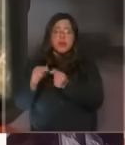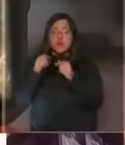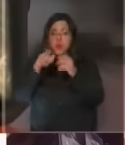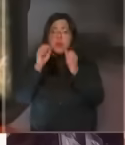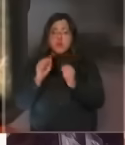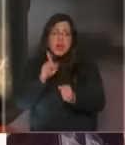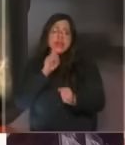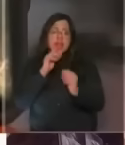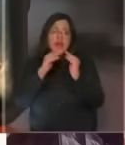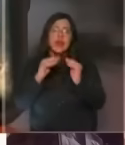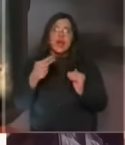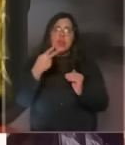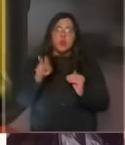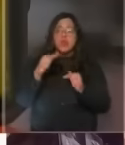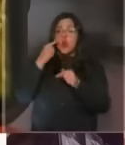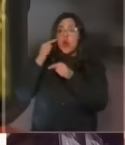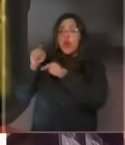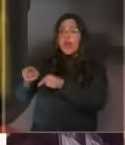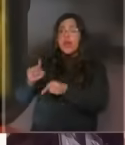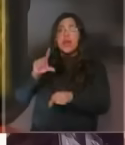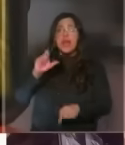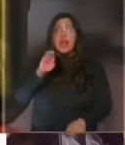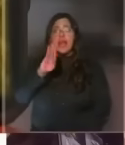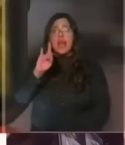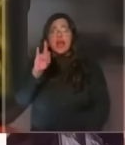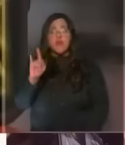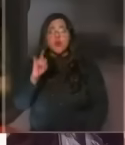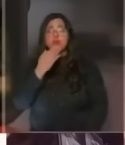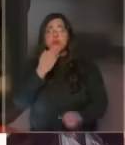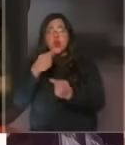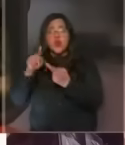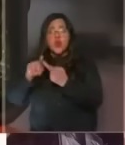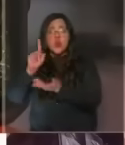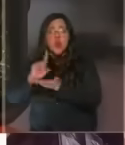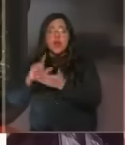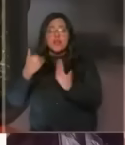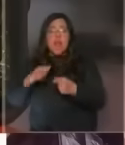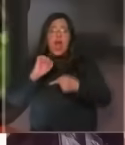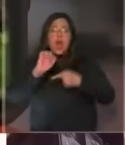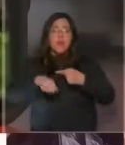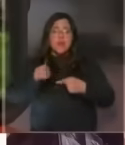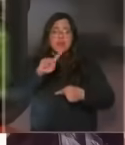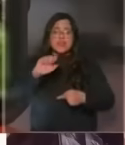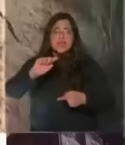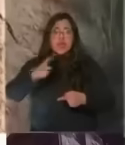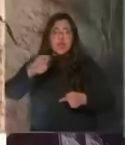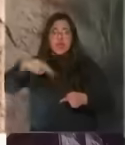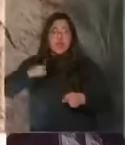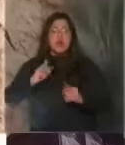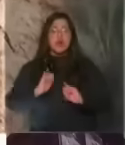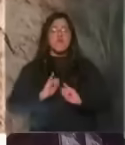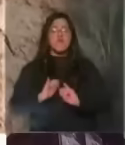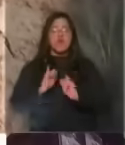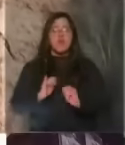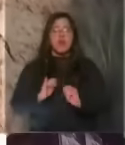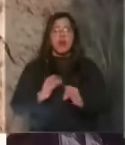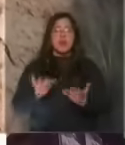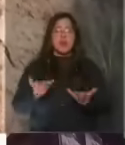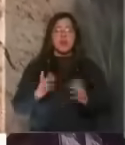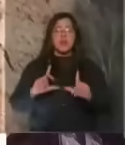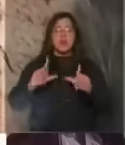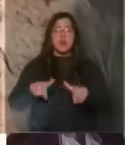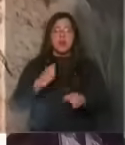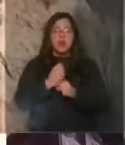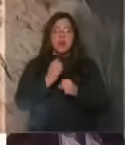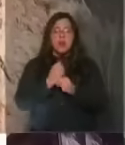subdivisiones en sectores de leu y borris queros fueron aprobadas por el sac entidad que debió informar a la dirección de obras municipales